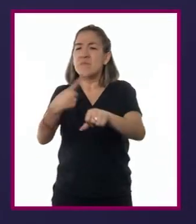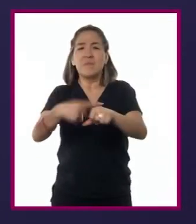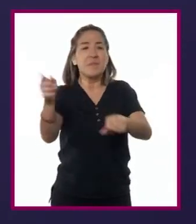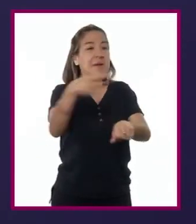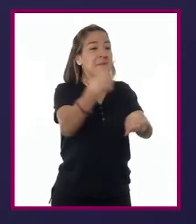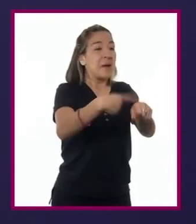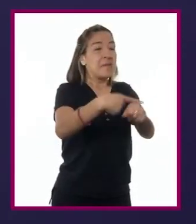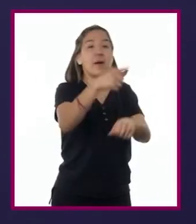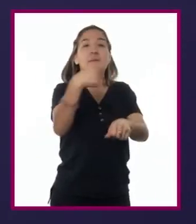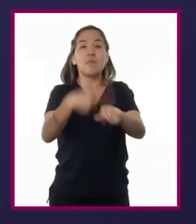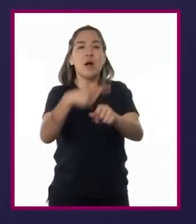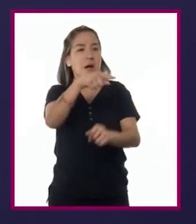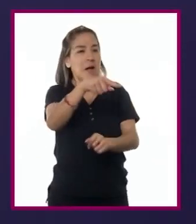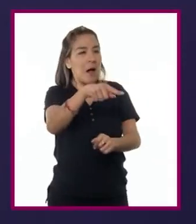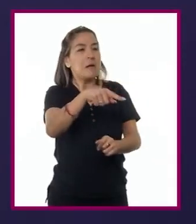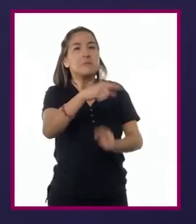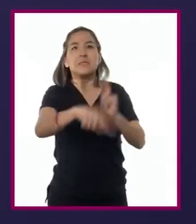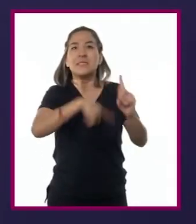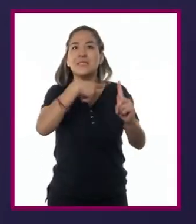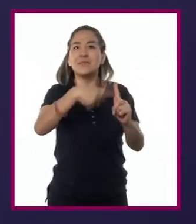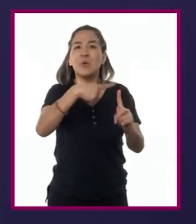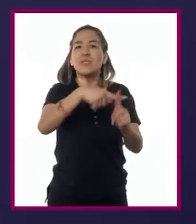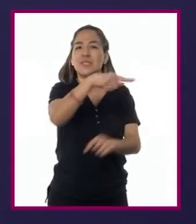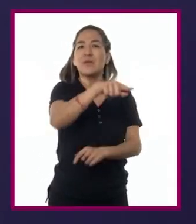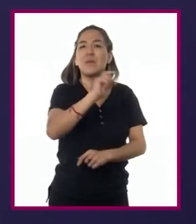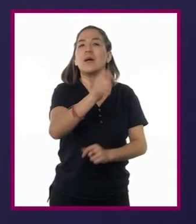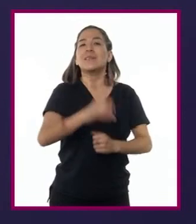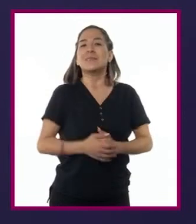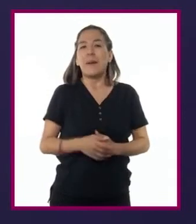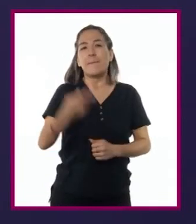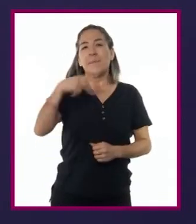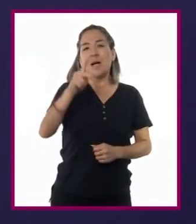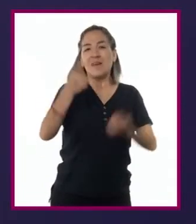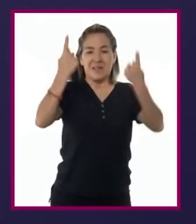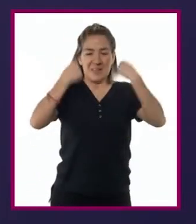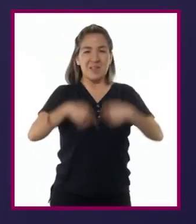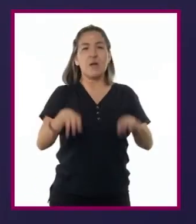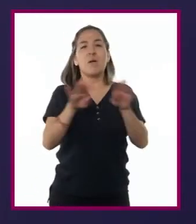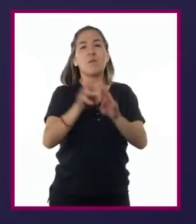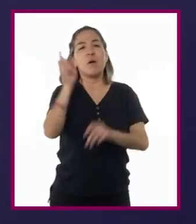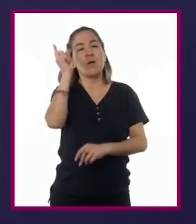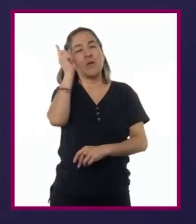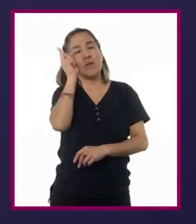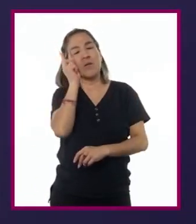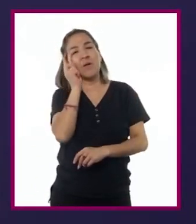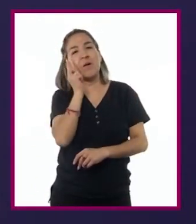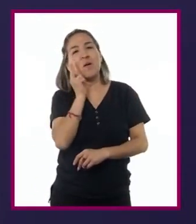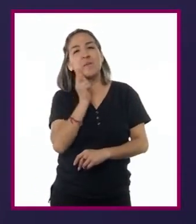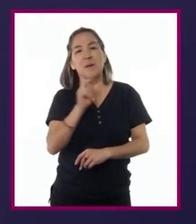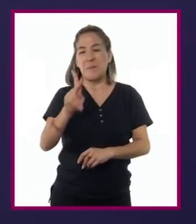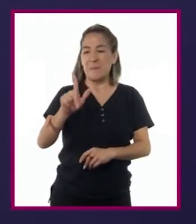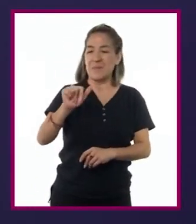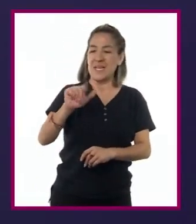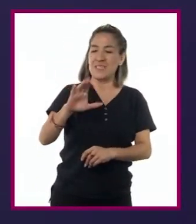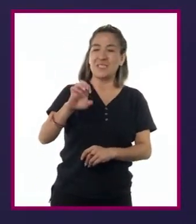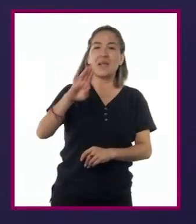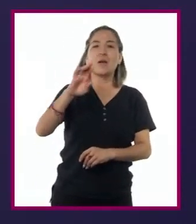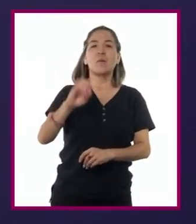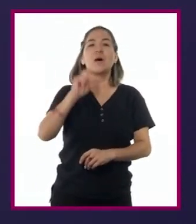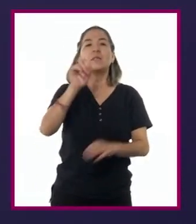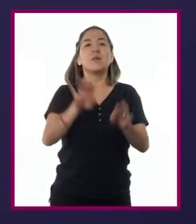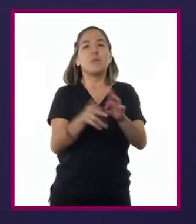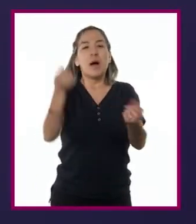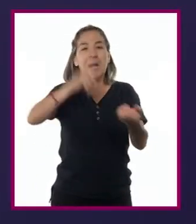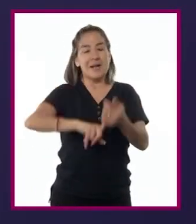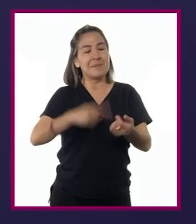perciben efectos positivos, sin mencionar el efecto placebo, Esto es, la posible mejoría de